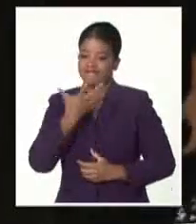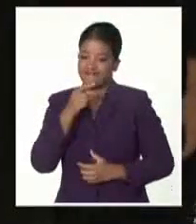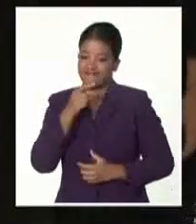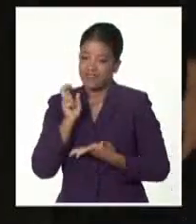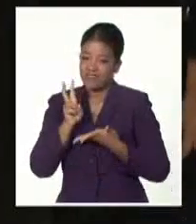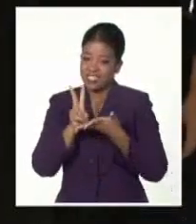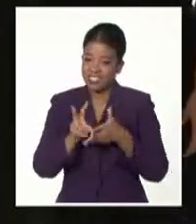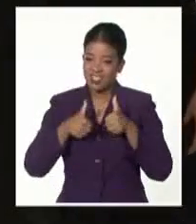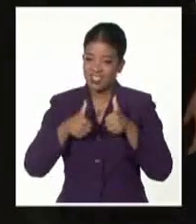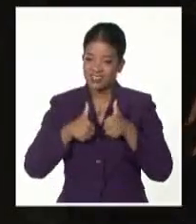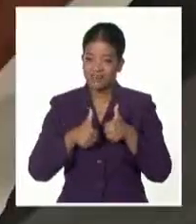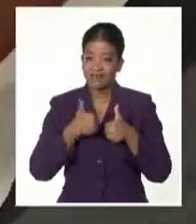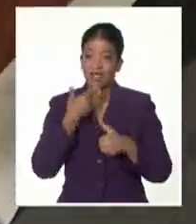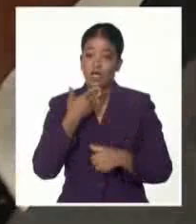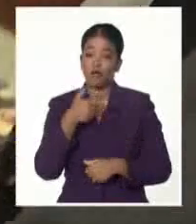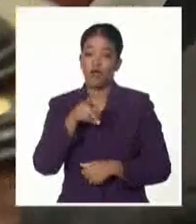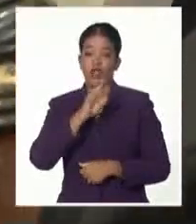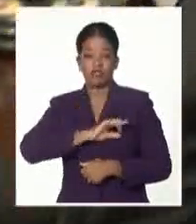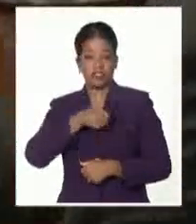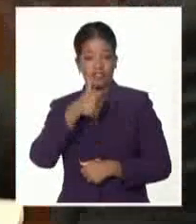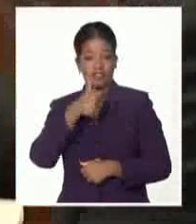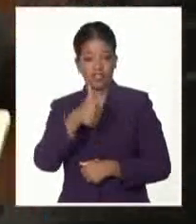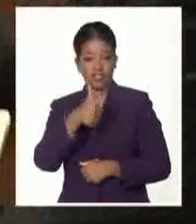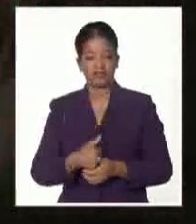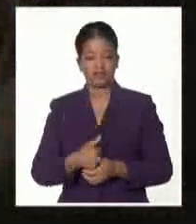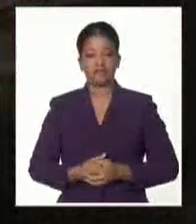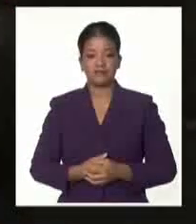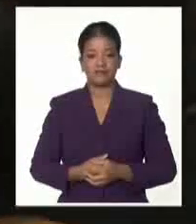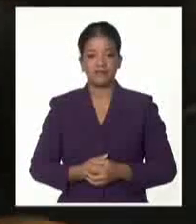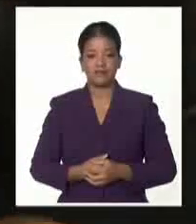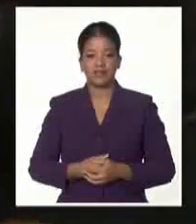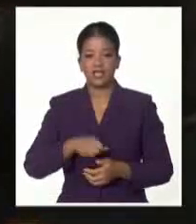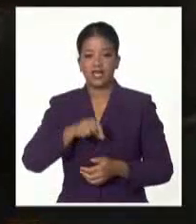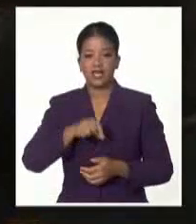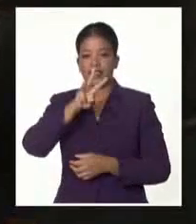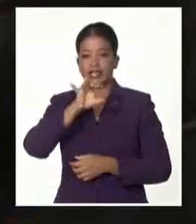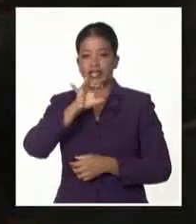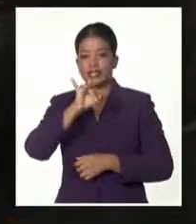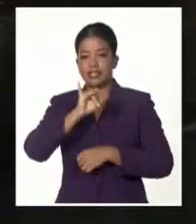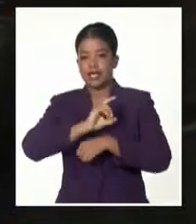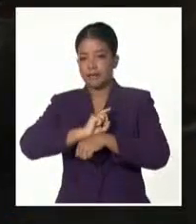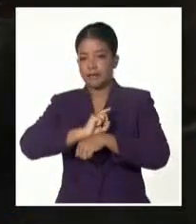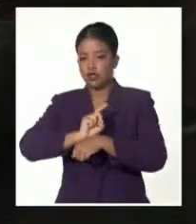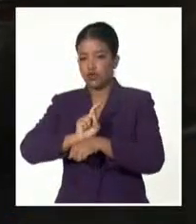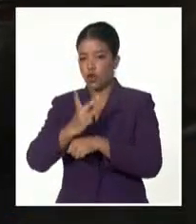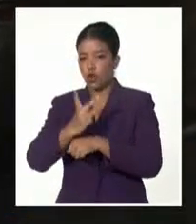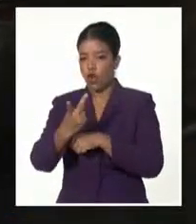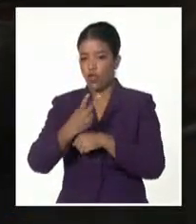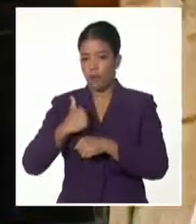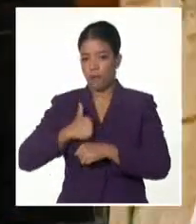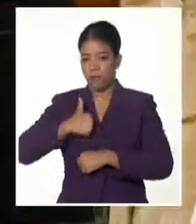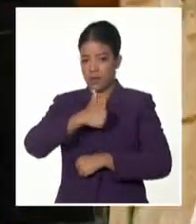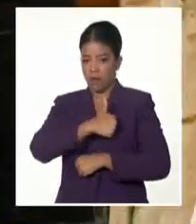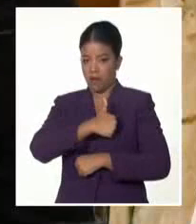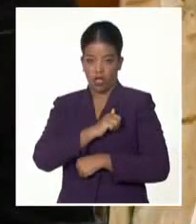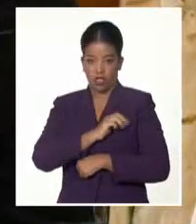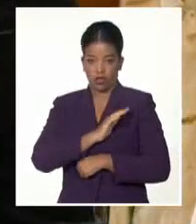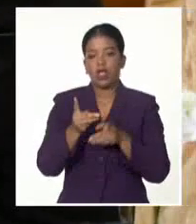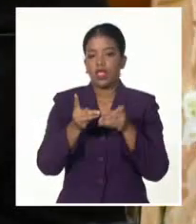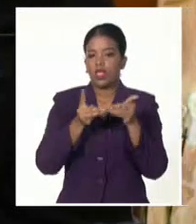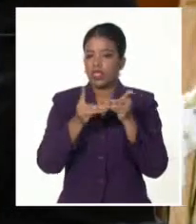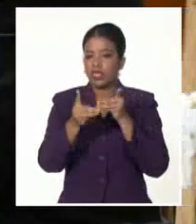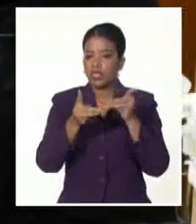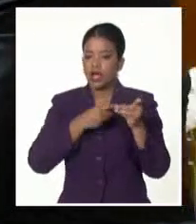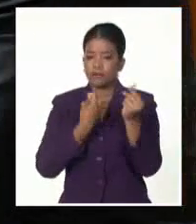Me encanta. Qué bueno verlo recuperado. Durante 37 minutos, ambos jefes de Estado dialogaron en audiencia privada en la que abordaron la realidad